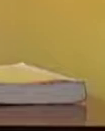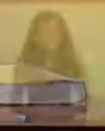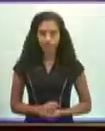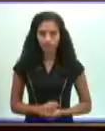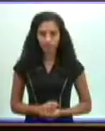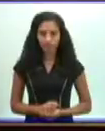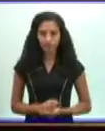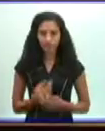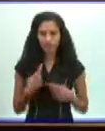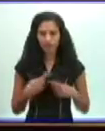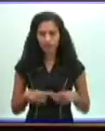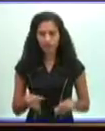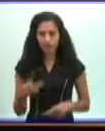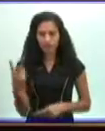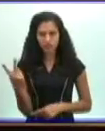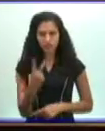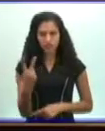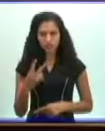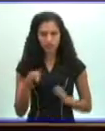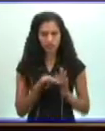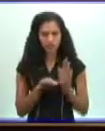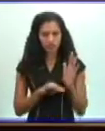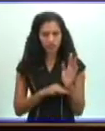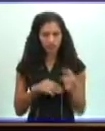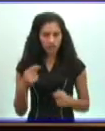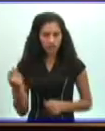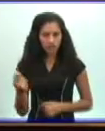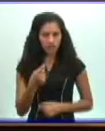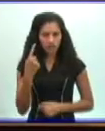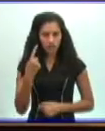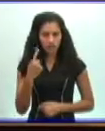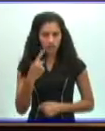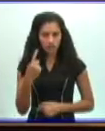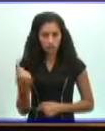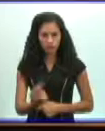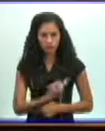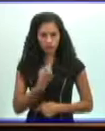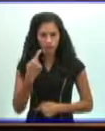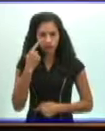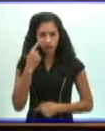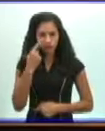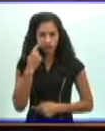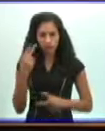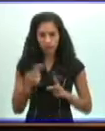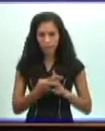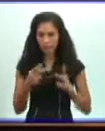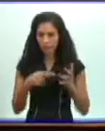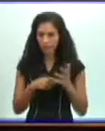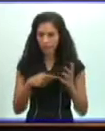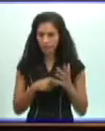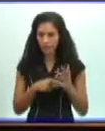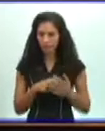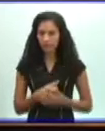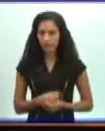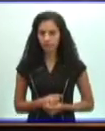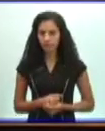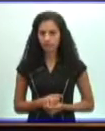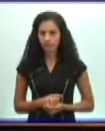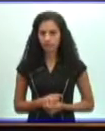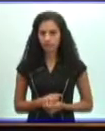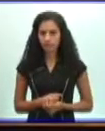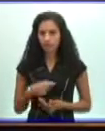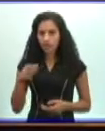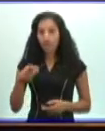Pero estas dos propiedades son las únicas que conocemos para la multiplicación.